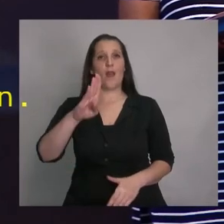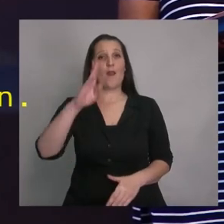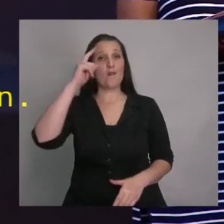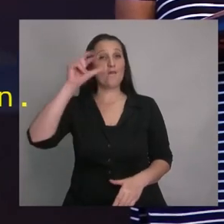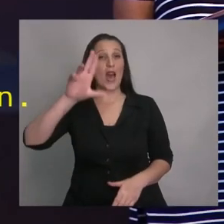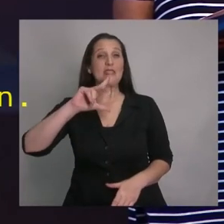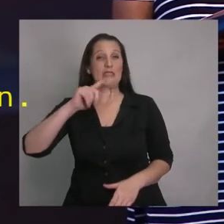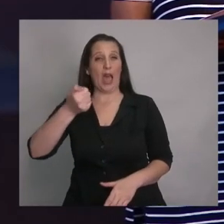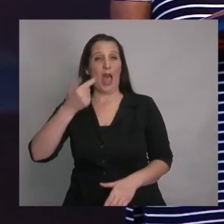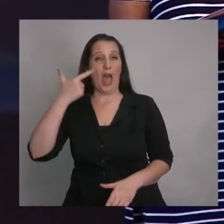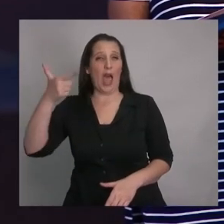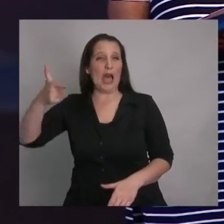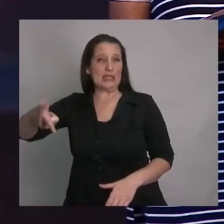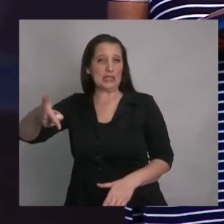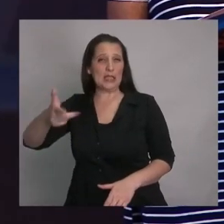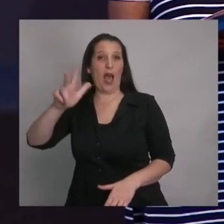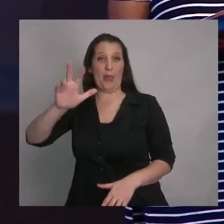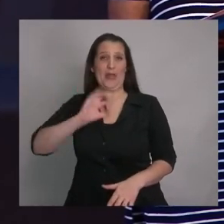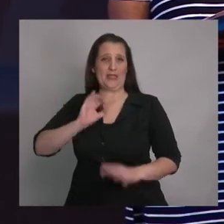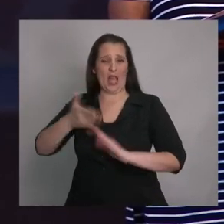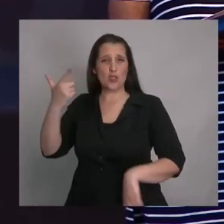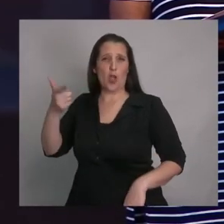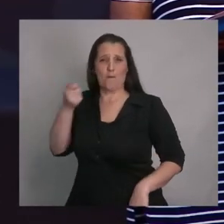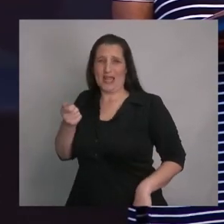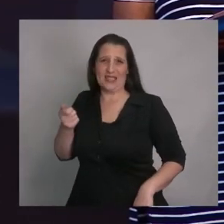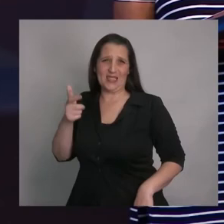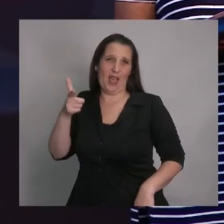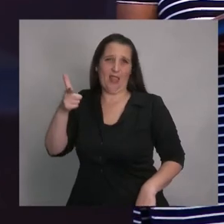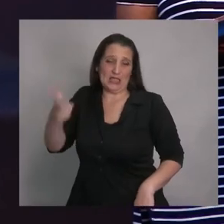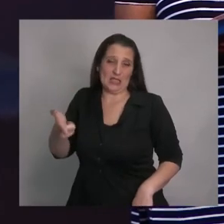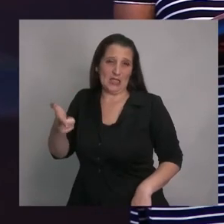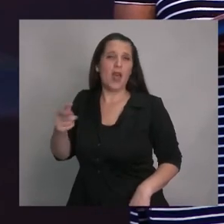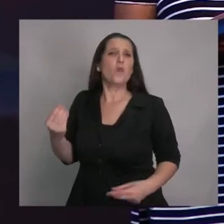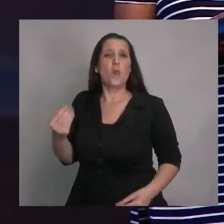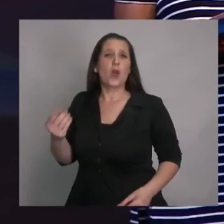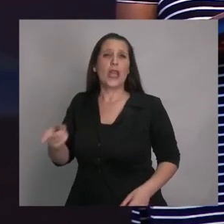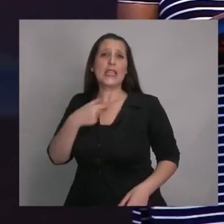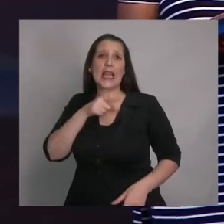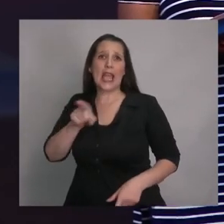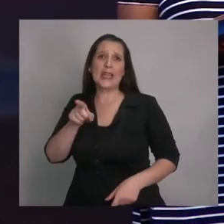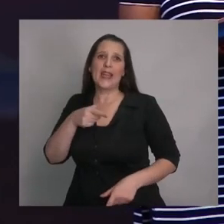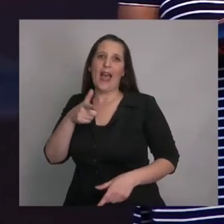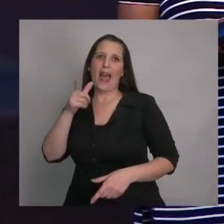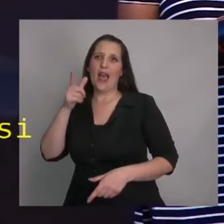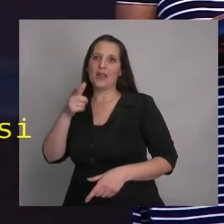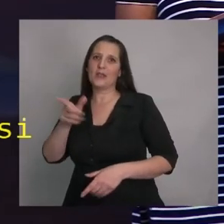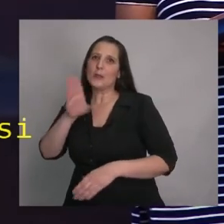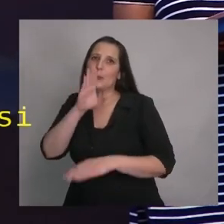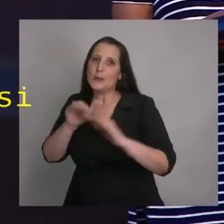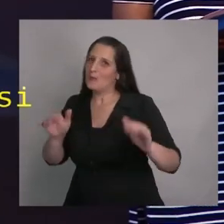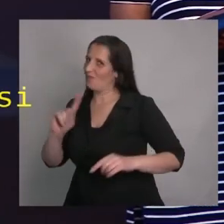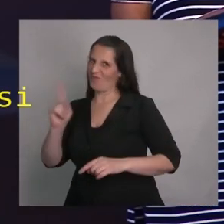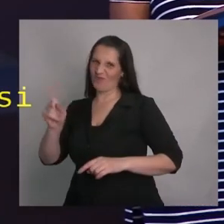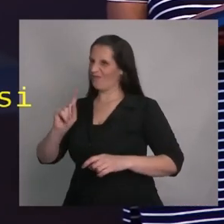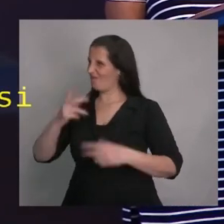según because it used to be silence verdad fue asesinada aproximadamente tres